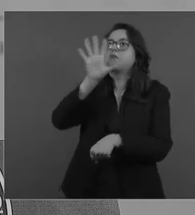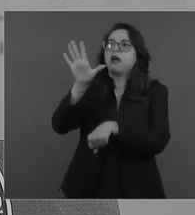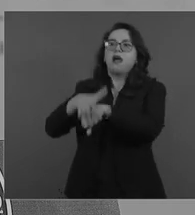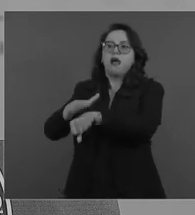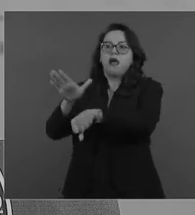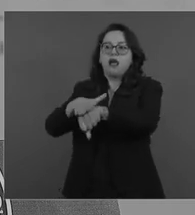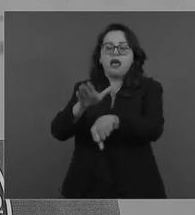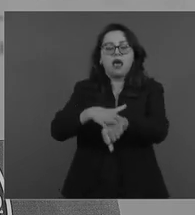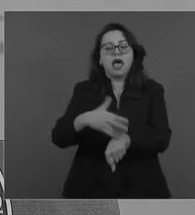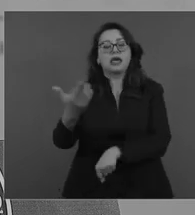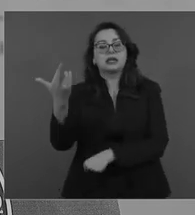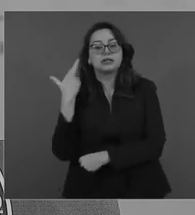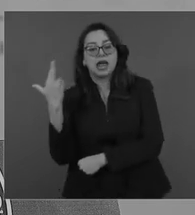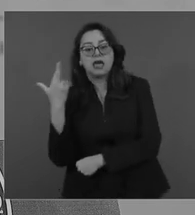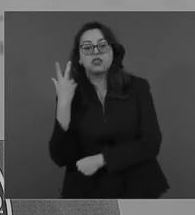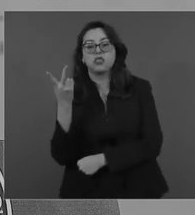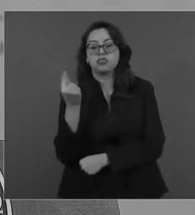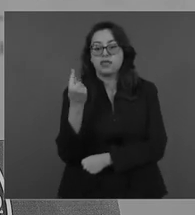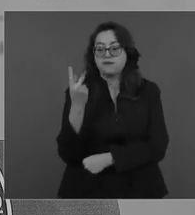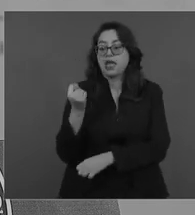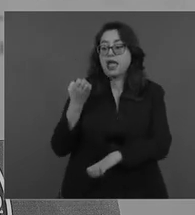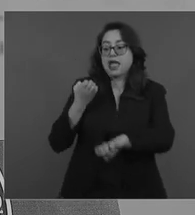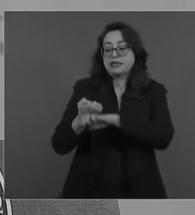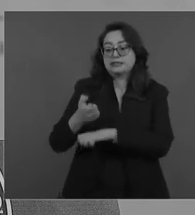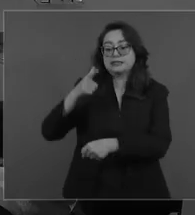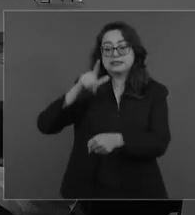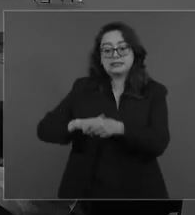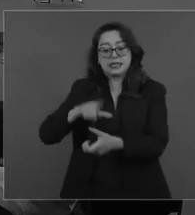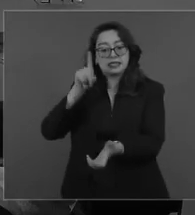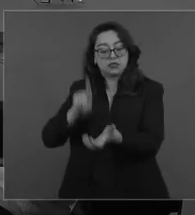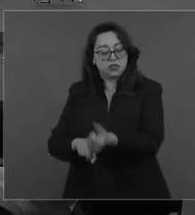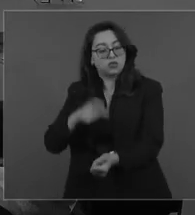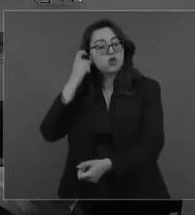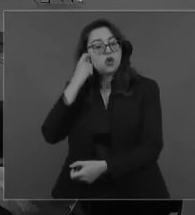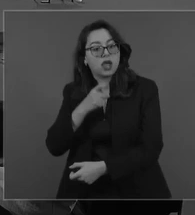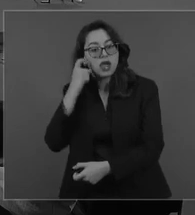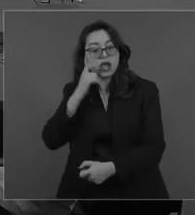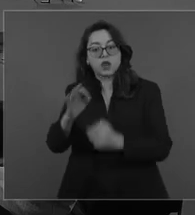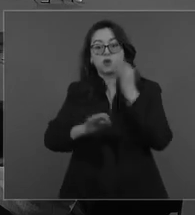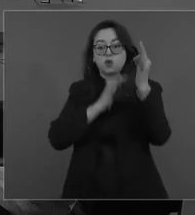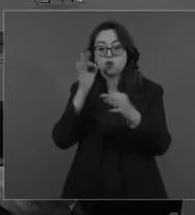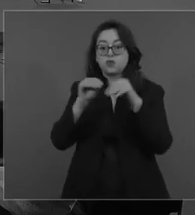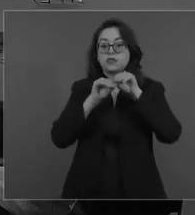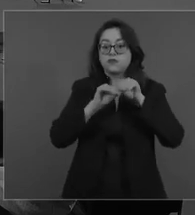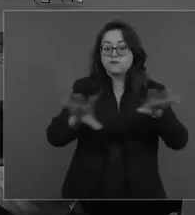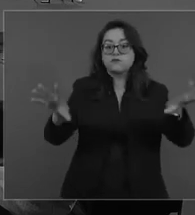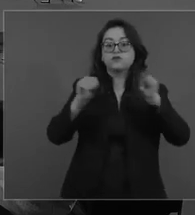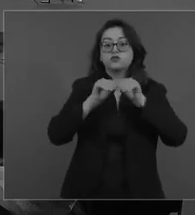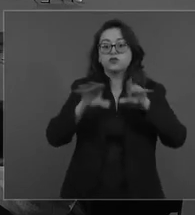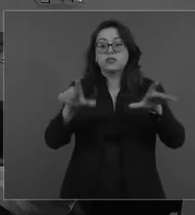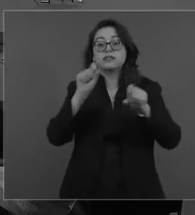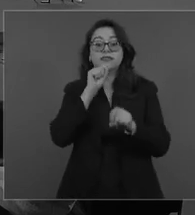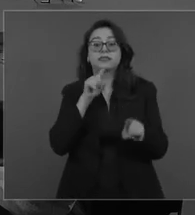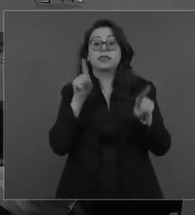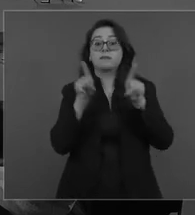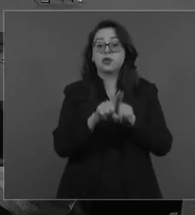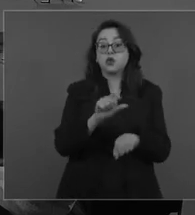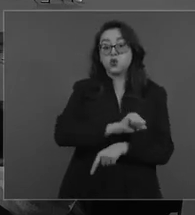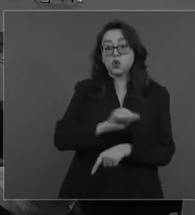mensajes en radio, televisión, no solamente del gobierno de Guerrero, sino también de las personas